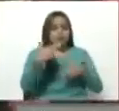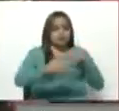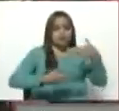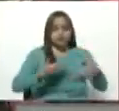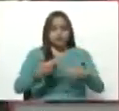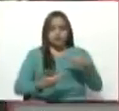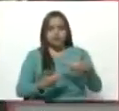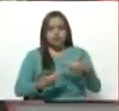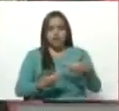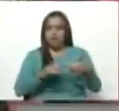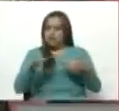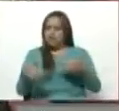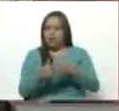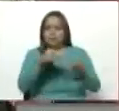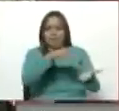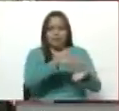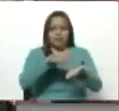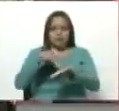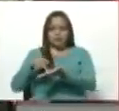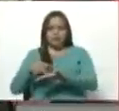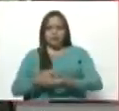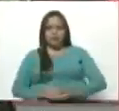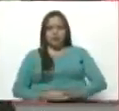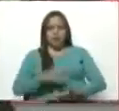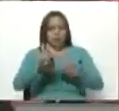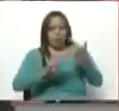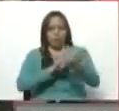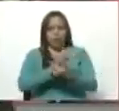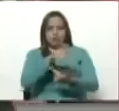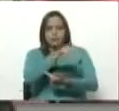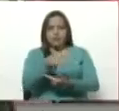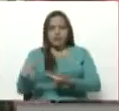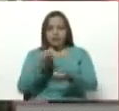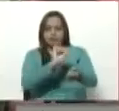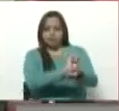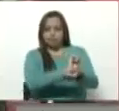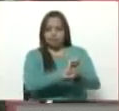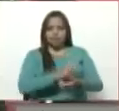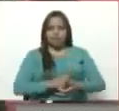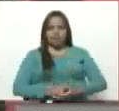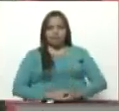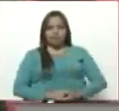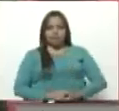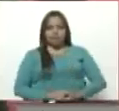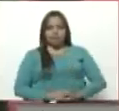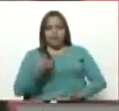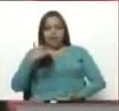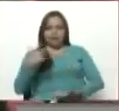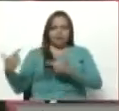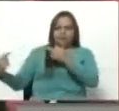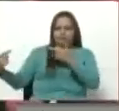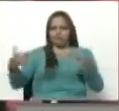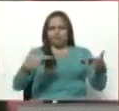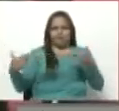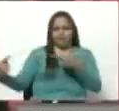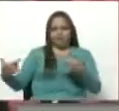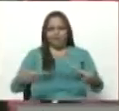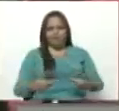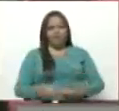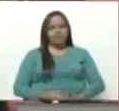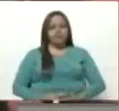sus participantes. Allí tenemos cuatro personas detenidas. Hubo enfrentamiento